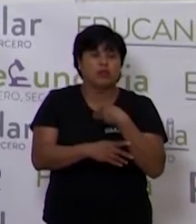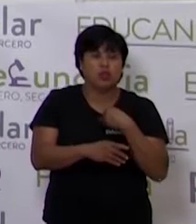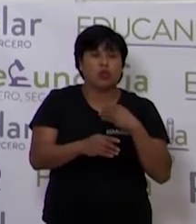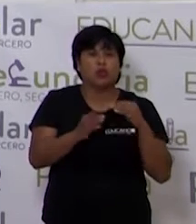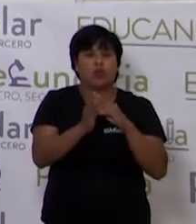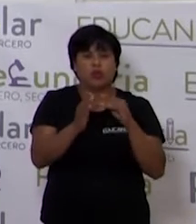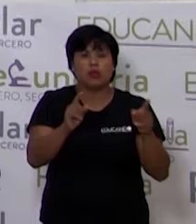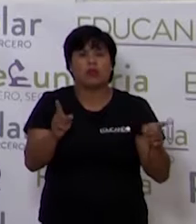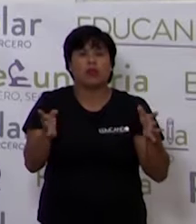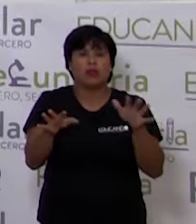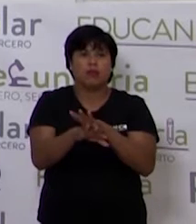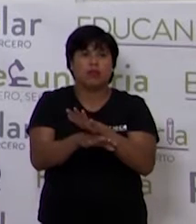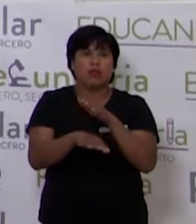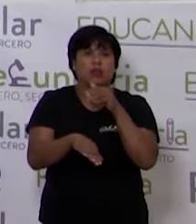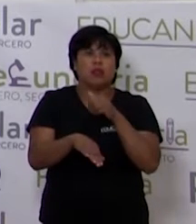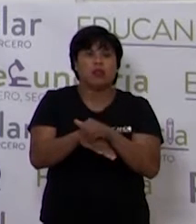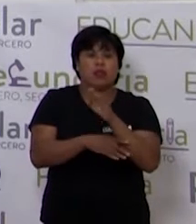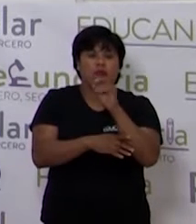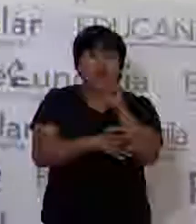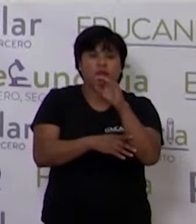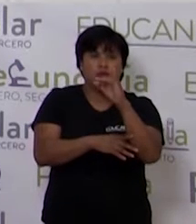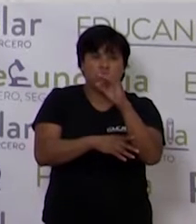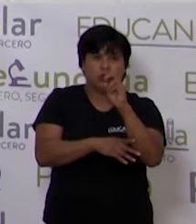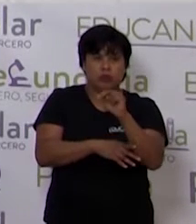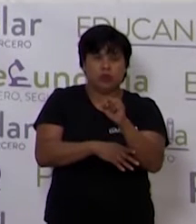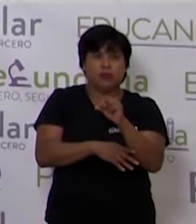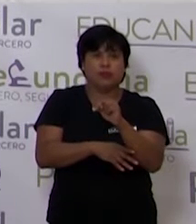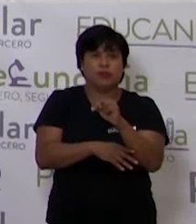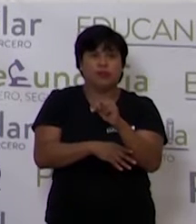a sustituir en la función.